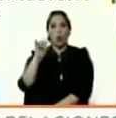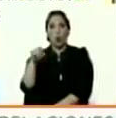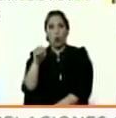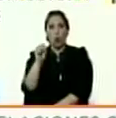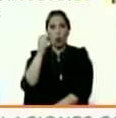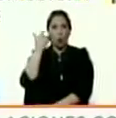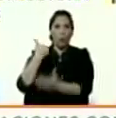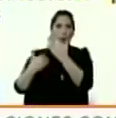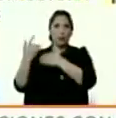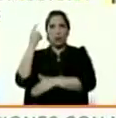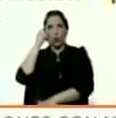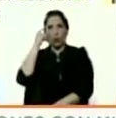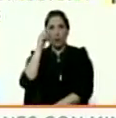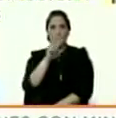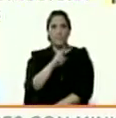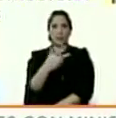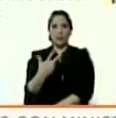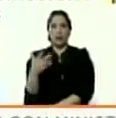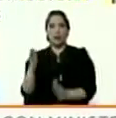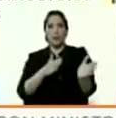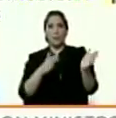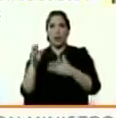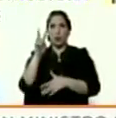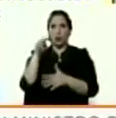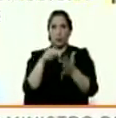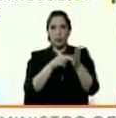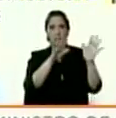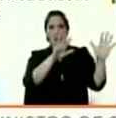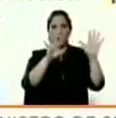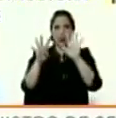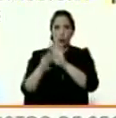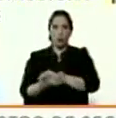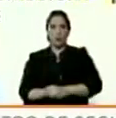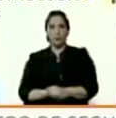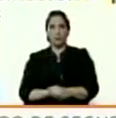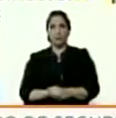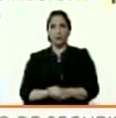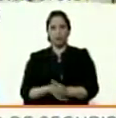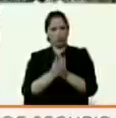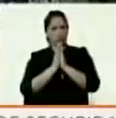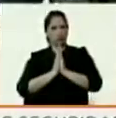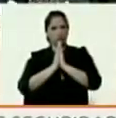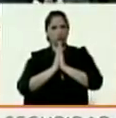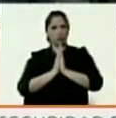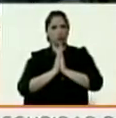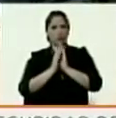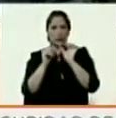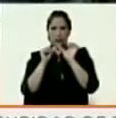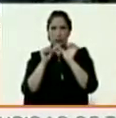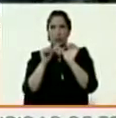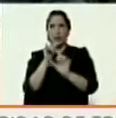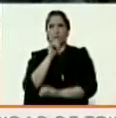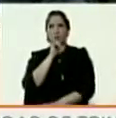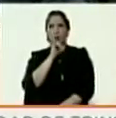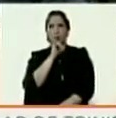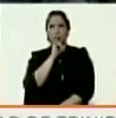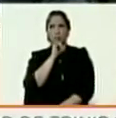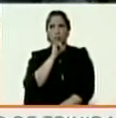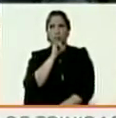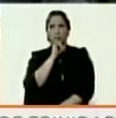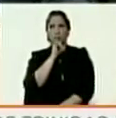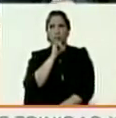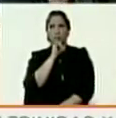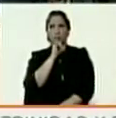el pasado día 23 de marzo de 2019. Por favor, quédense con esta información